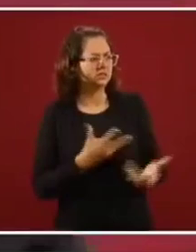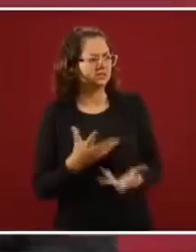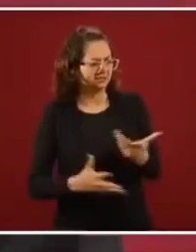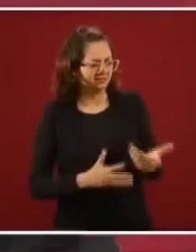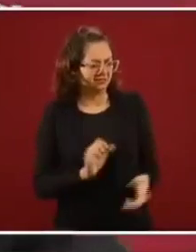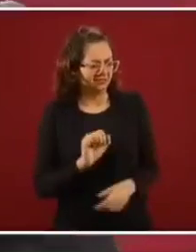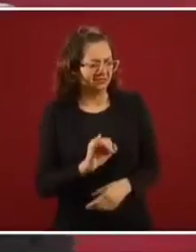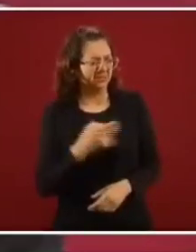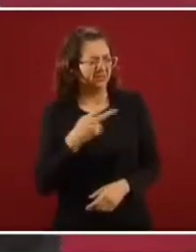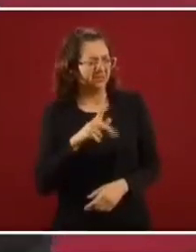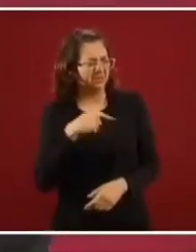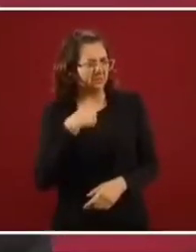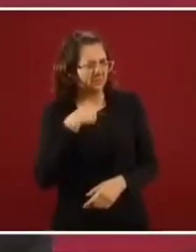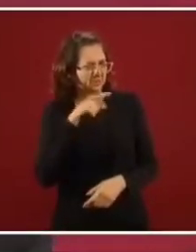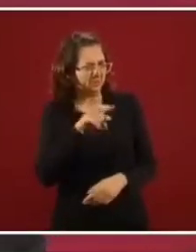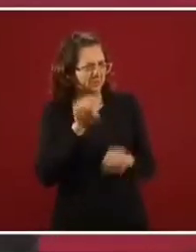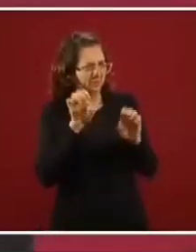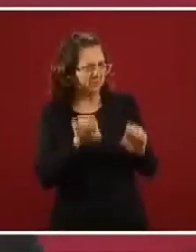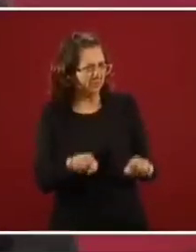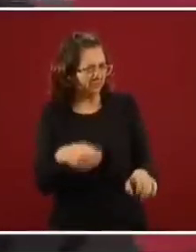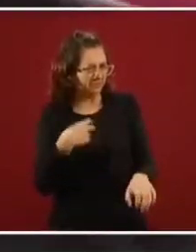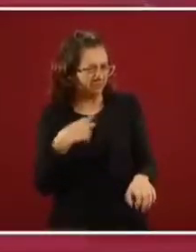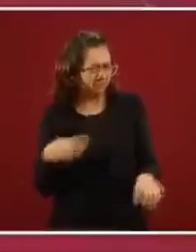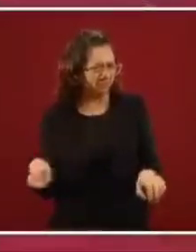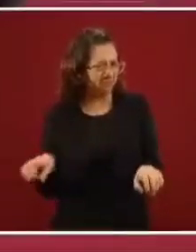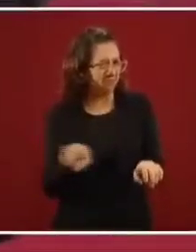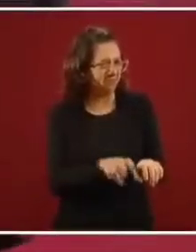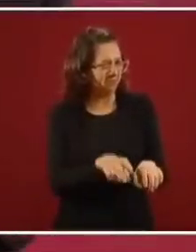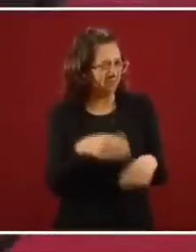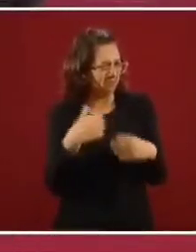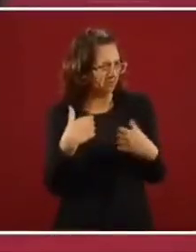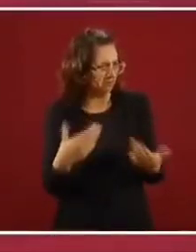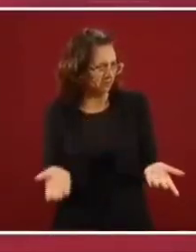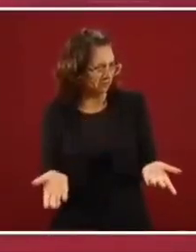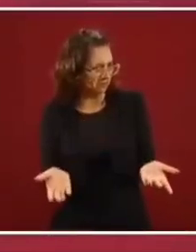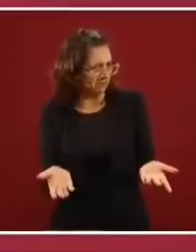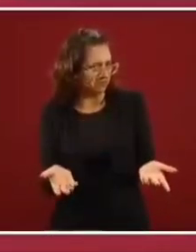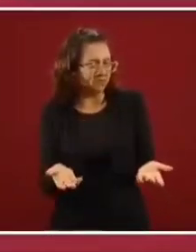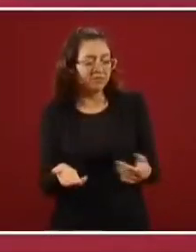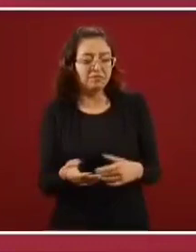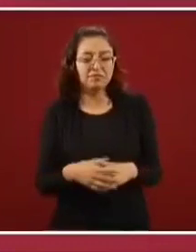¿cómo voy yo a subir? Digo, pues para los